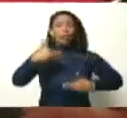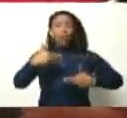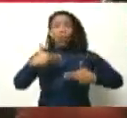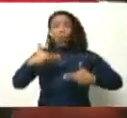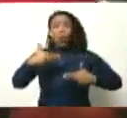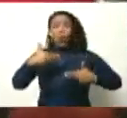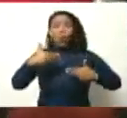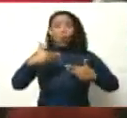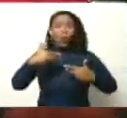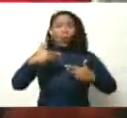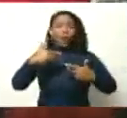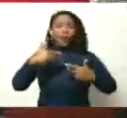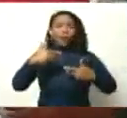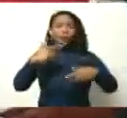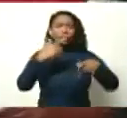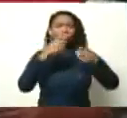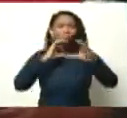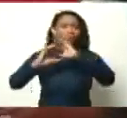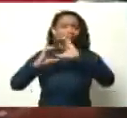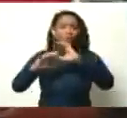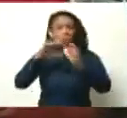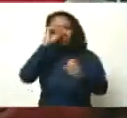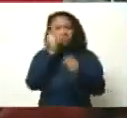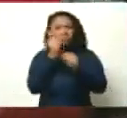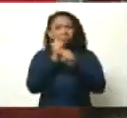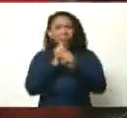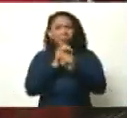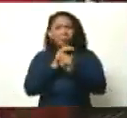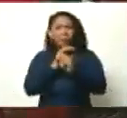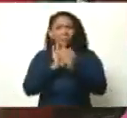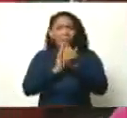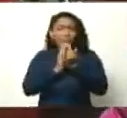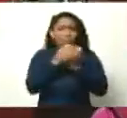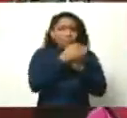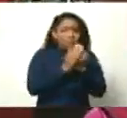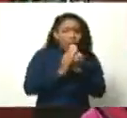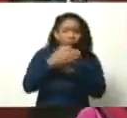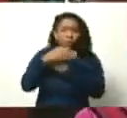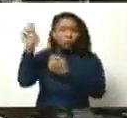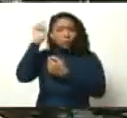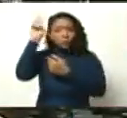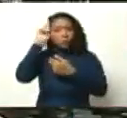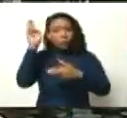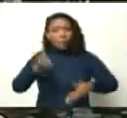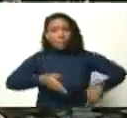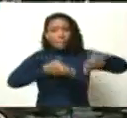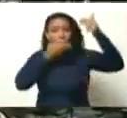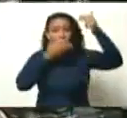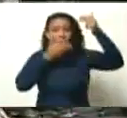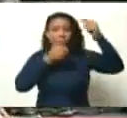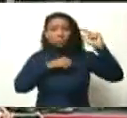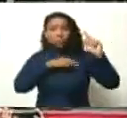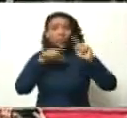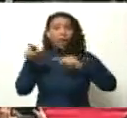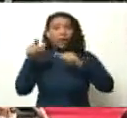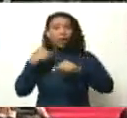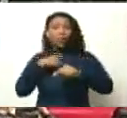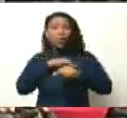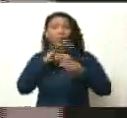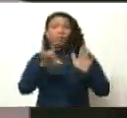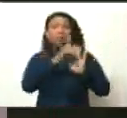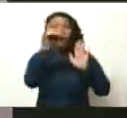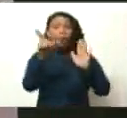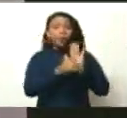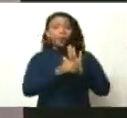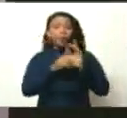comunicación, quienes trabajaron para ocultar las verdaderas razones del secuestro. Y es que nuestro diplomático,